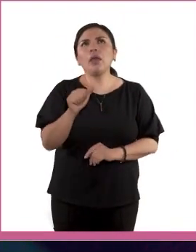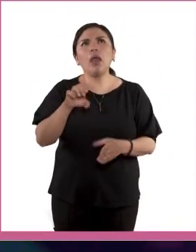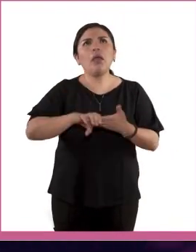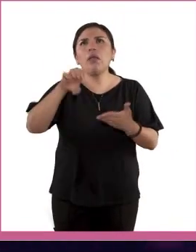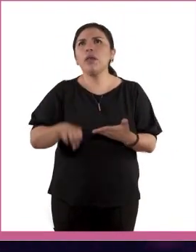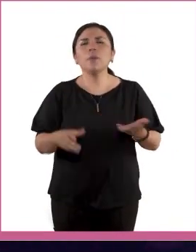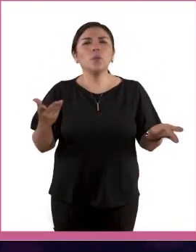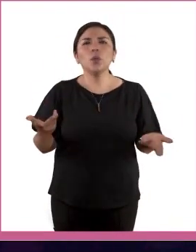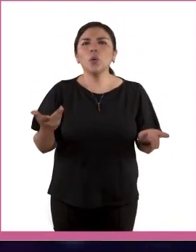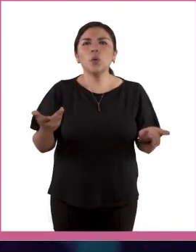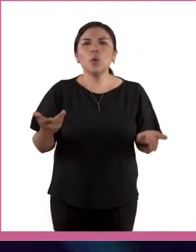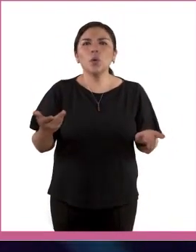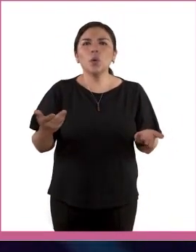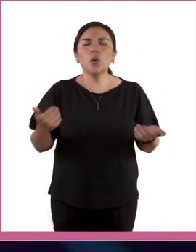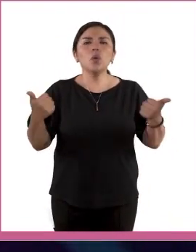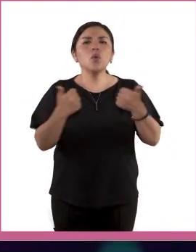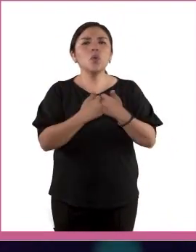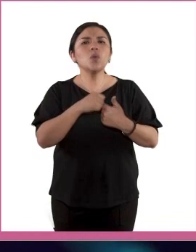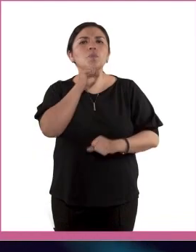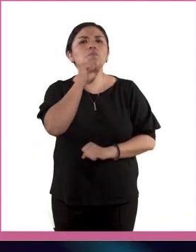Desde becas que